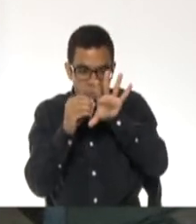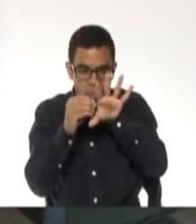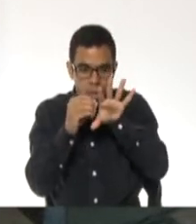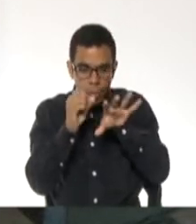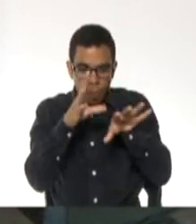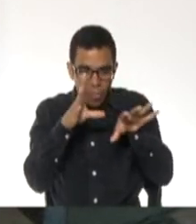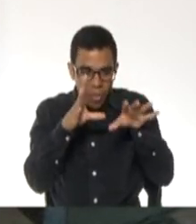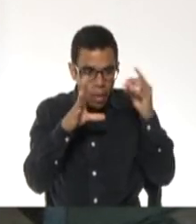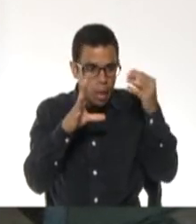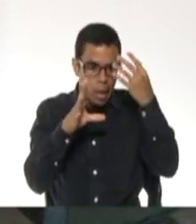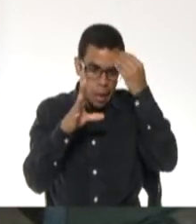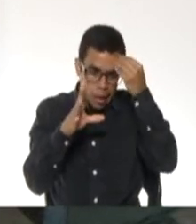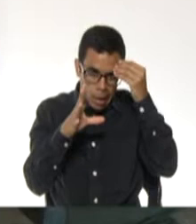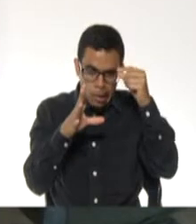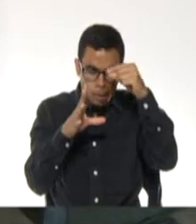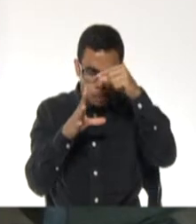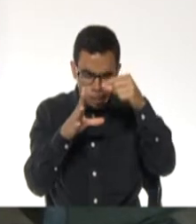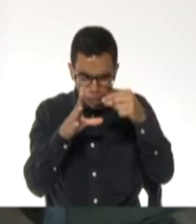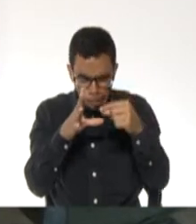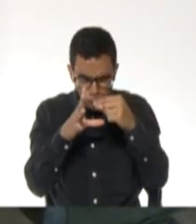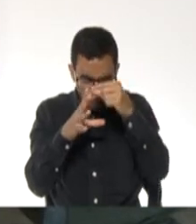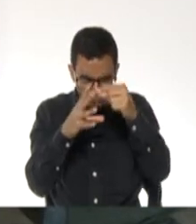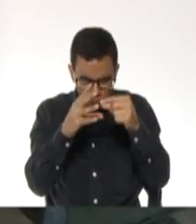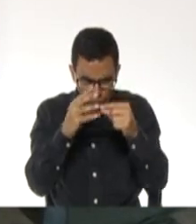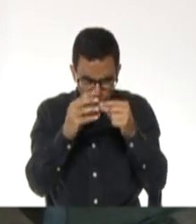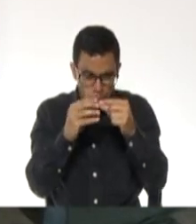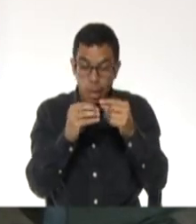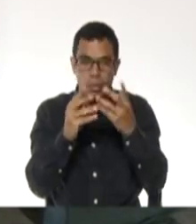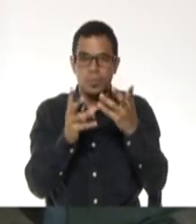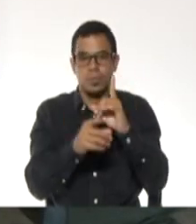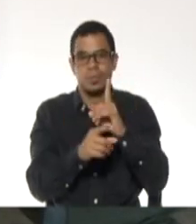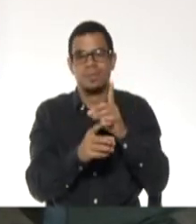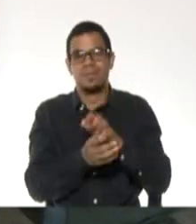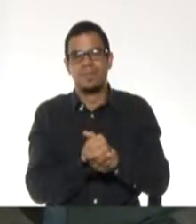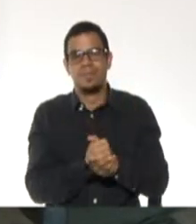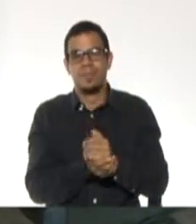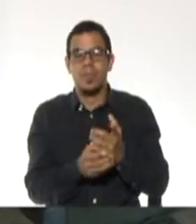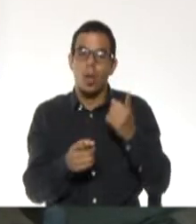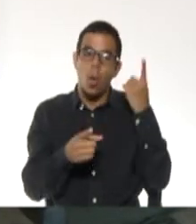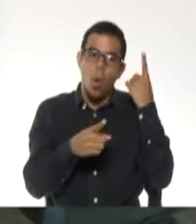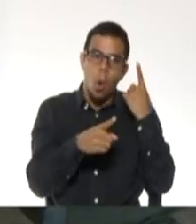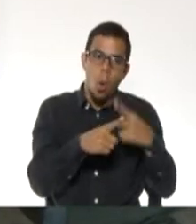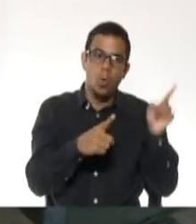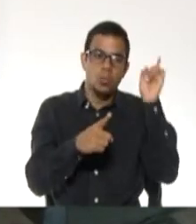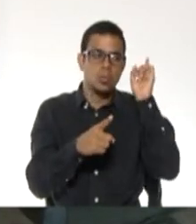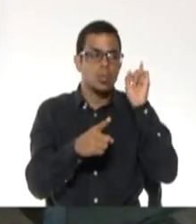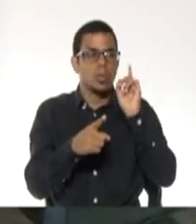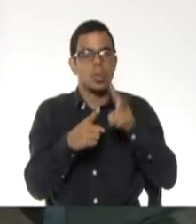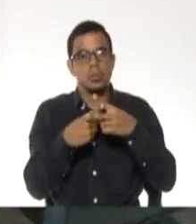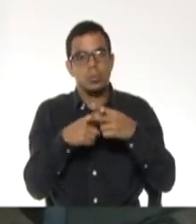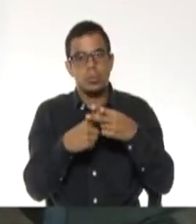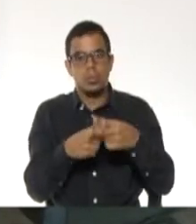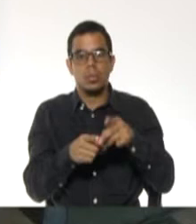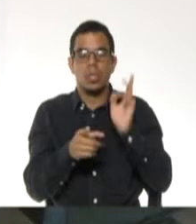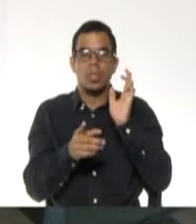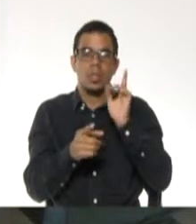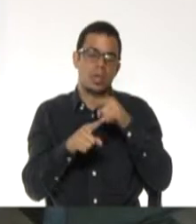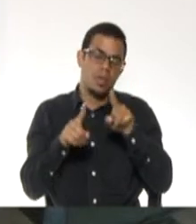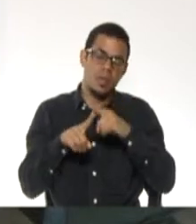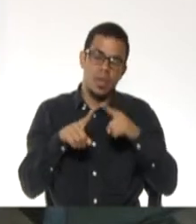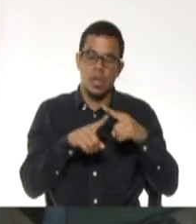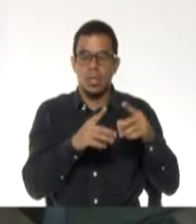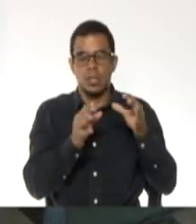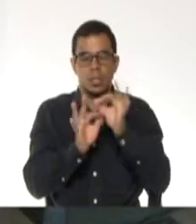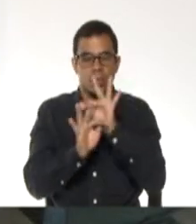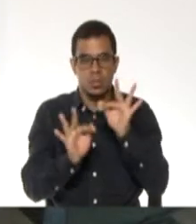tiene varias funciones. Ok. Mientras que entonces, otros, disculpen, mientras que claro. otros son mecánicos, tienen otras habilidades de corte, tienen varias posiciones